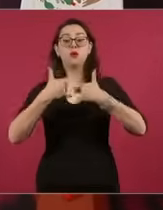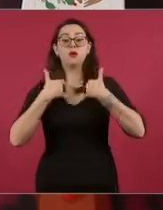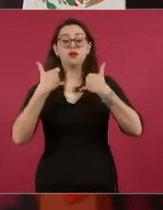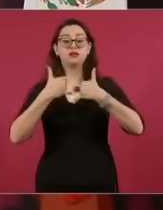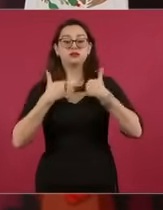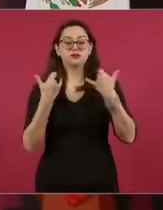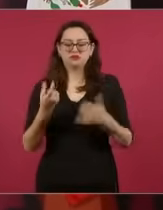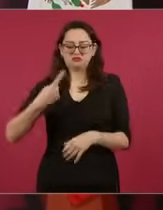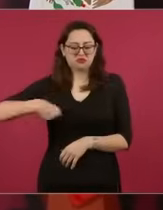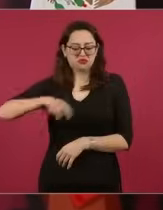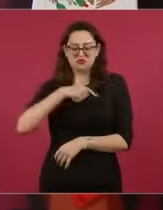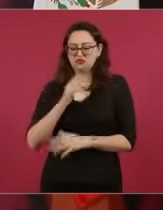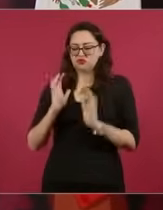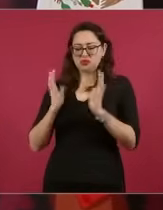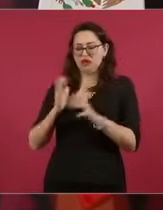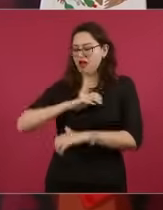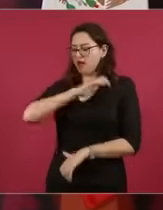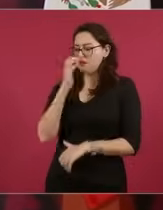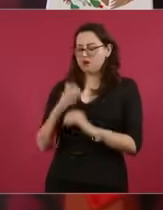ya vamos de salida.